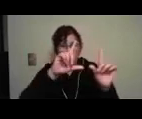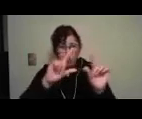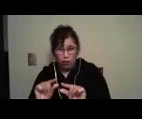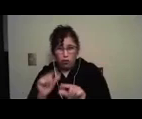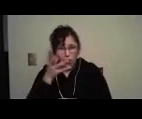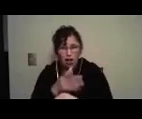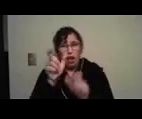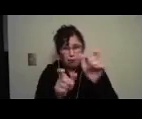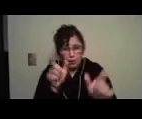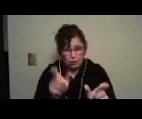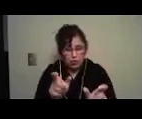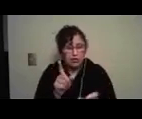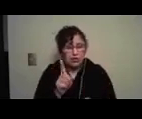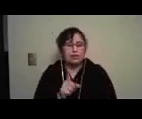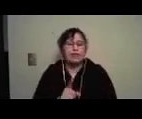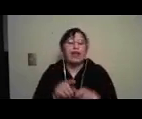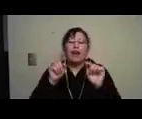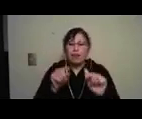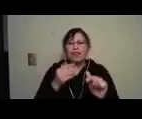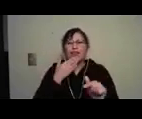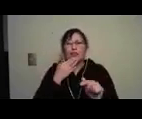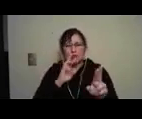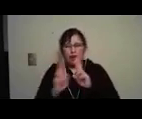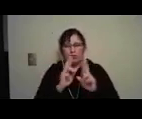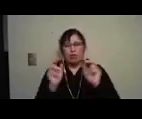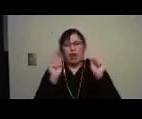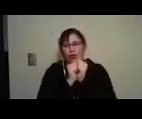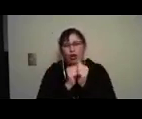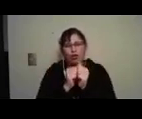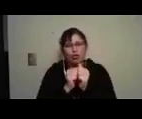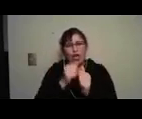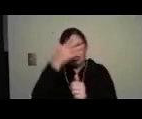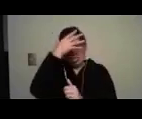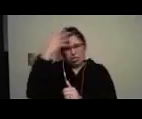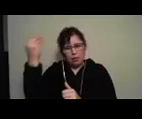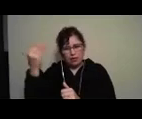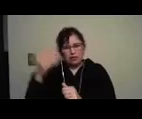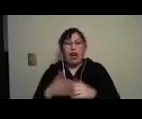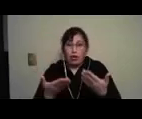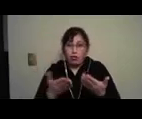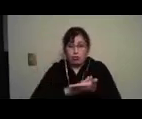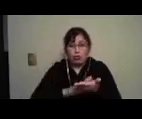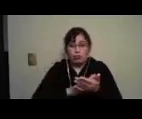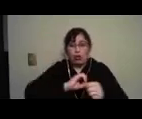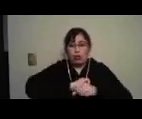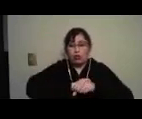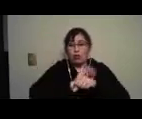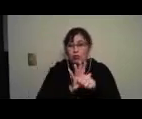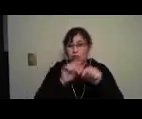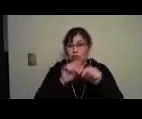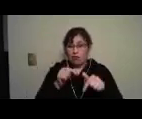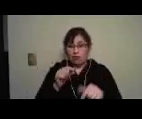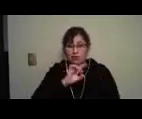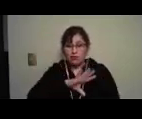para la demencia y que está muy relacionado hoy en día con la condición de pandemia que estamos viviendo en Chile y